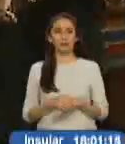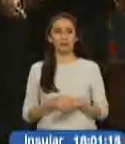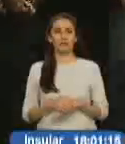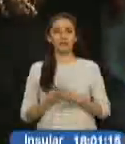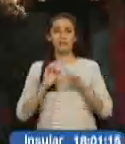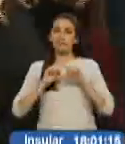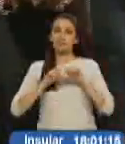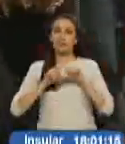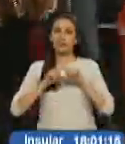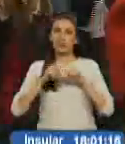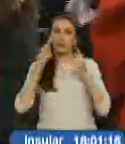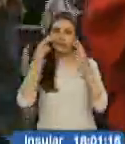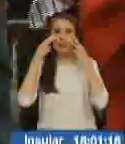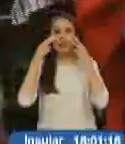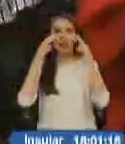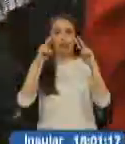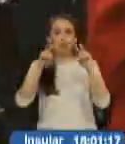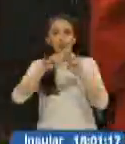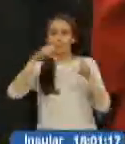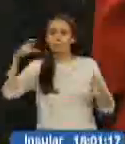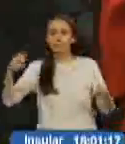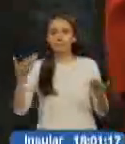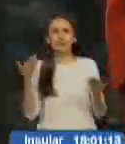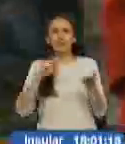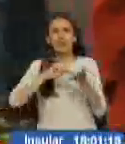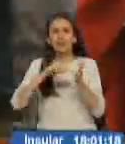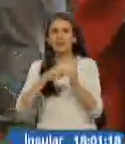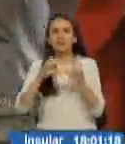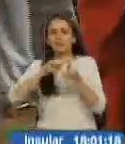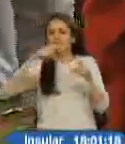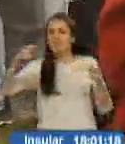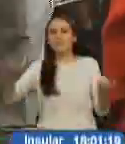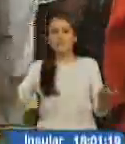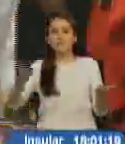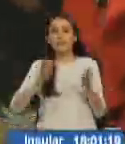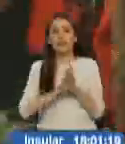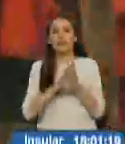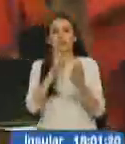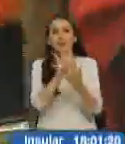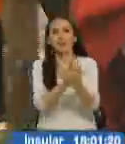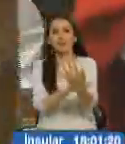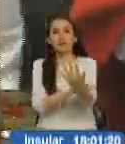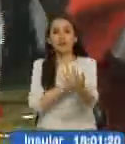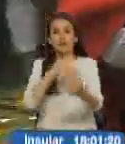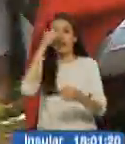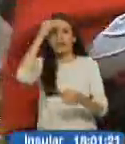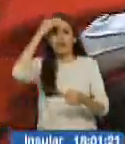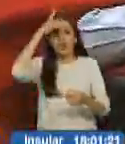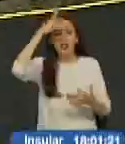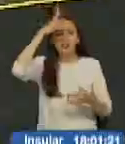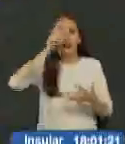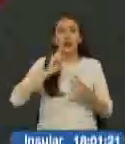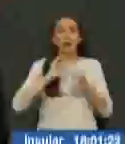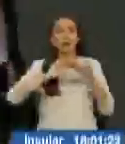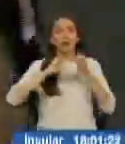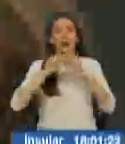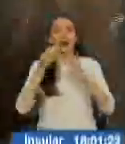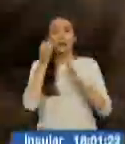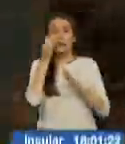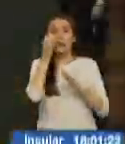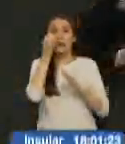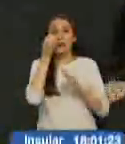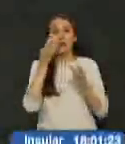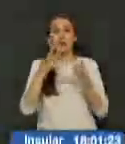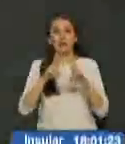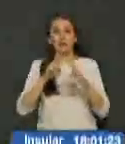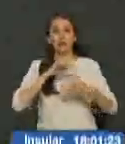Según la cosmovisión indígena, este bastón representa la sabiduría de los pueblos originarios y la energía de la Pachamama. El bastón fue elaborado